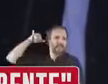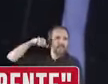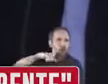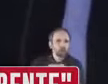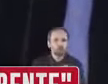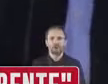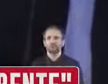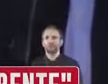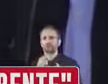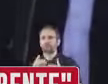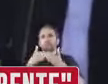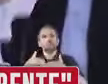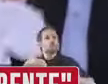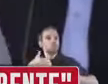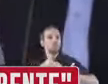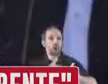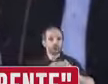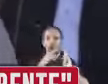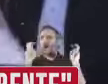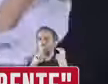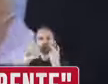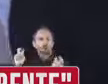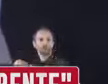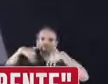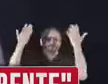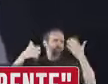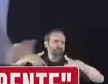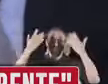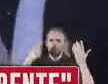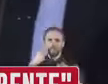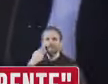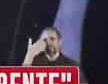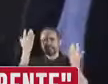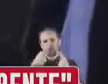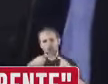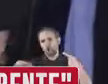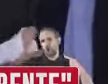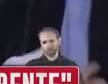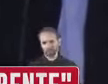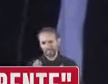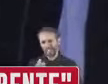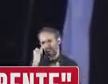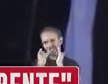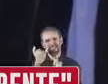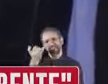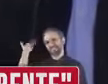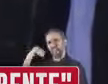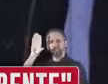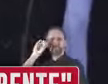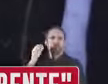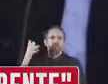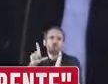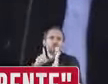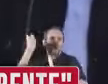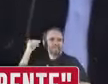puertos auto pippin miles que les voy a contar ya me escucharon en todas las cadenas nacionales durante